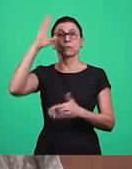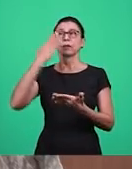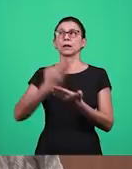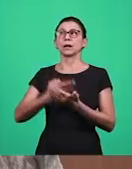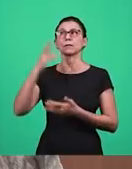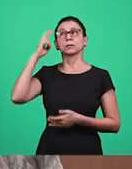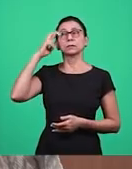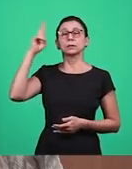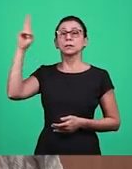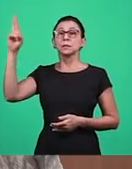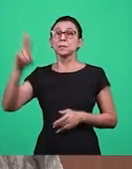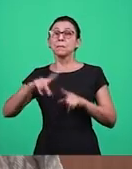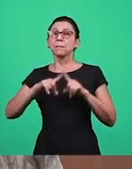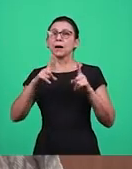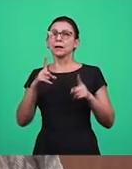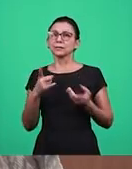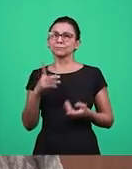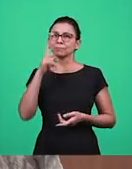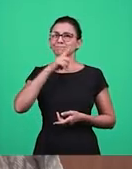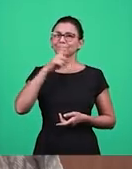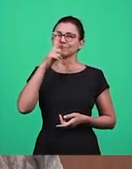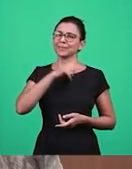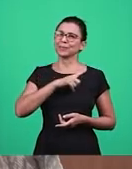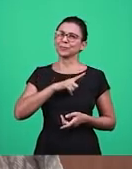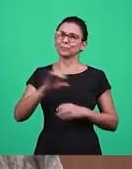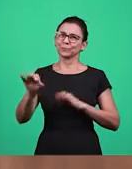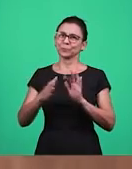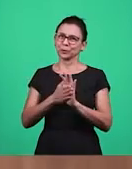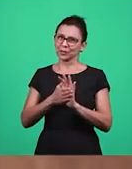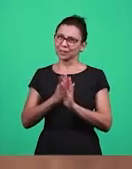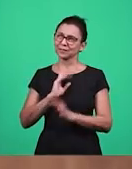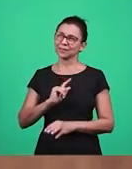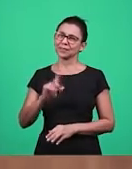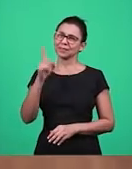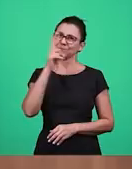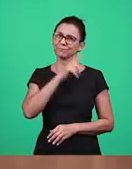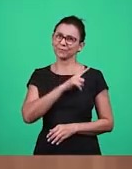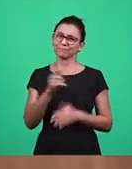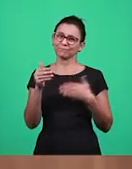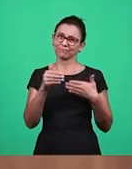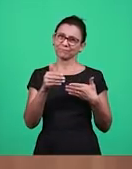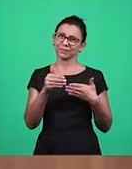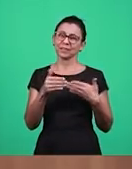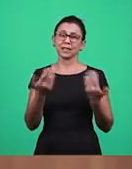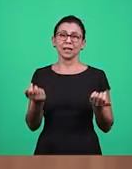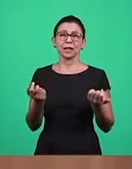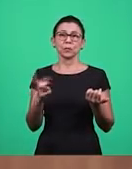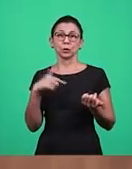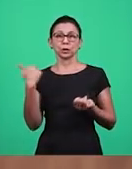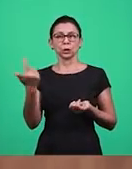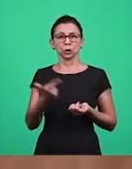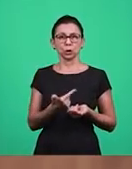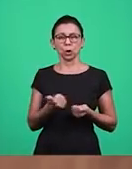día David se desvía de aquello que era el proyecto de Dios. Y el hombre es así. El hombre fue creado a imagen y semejanza